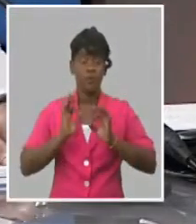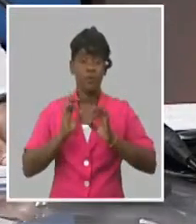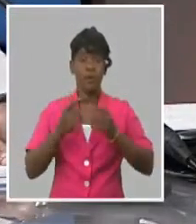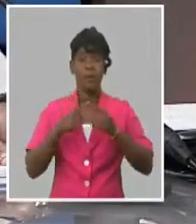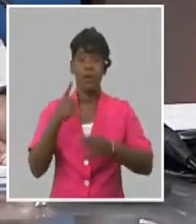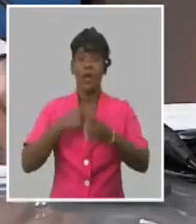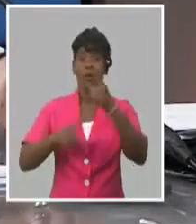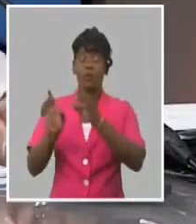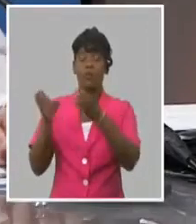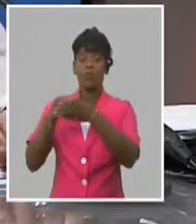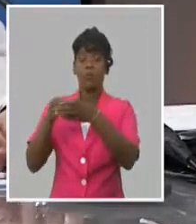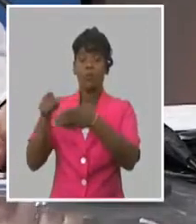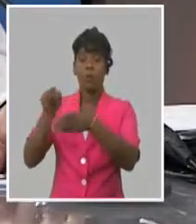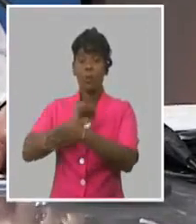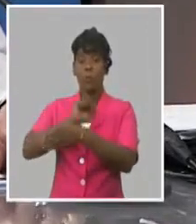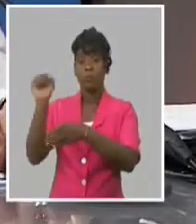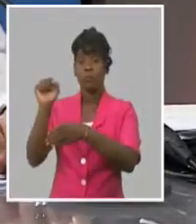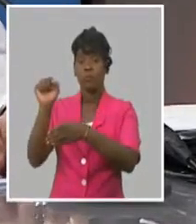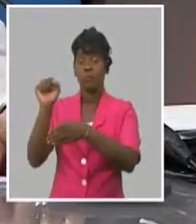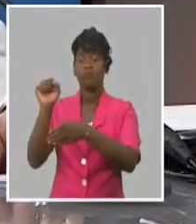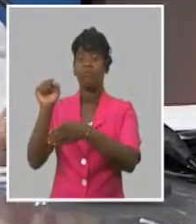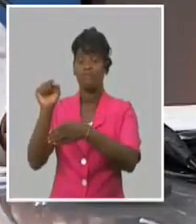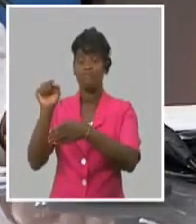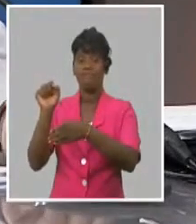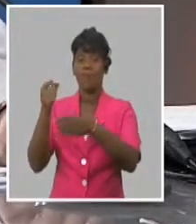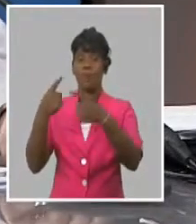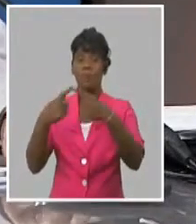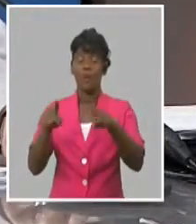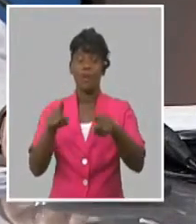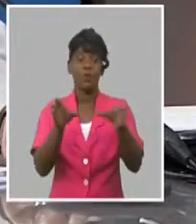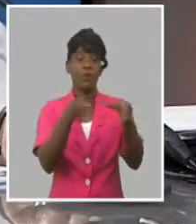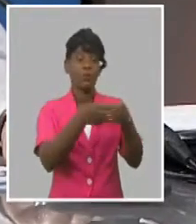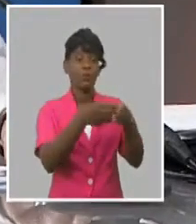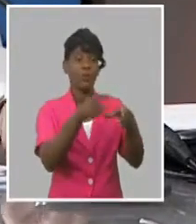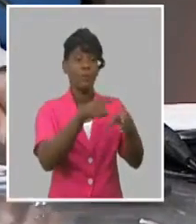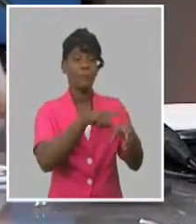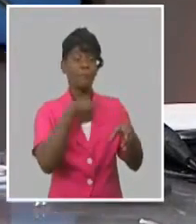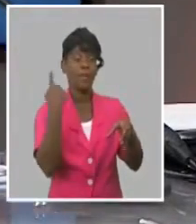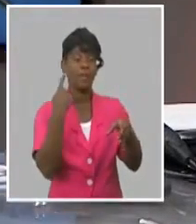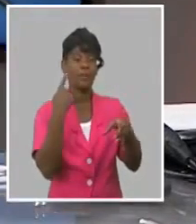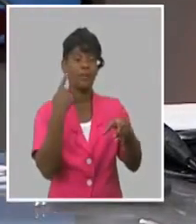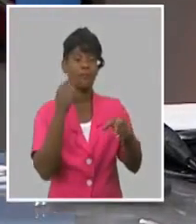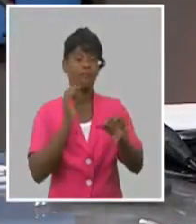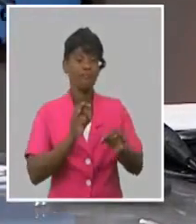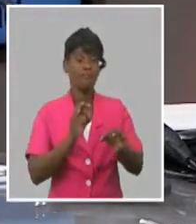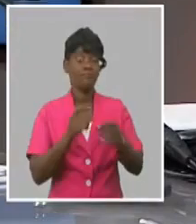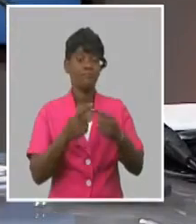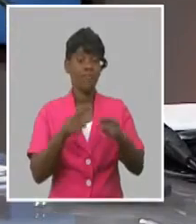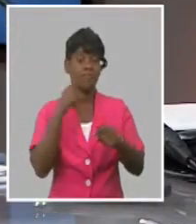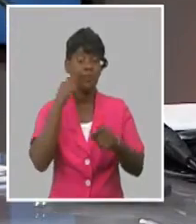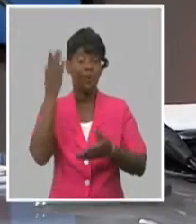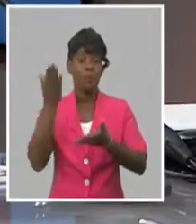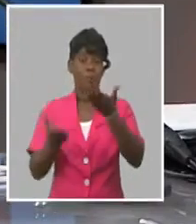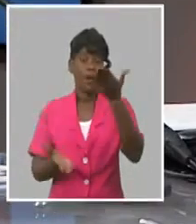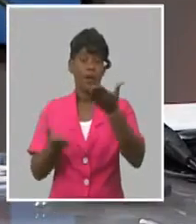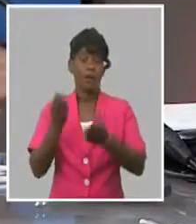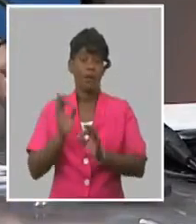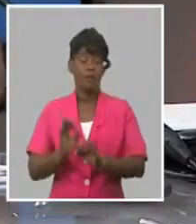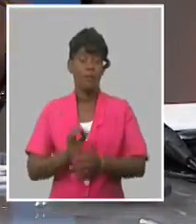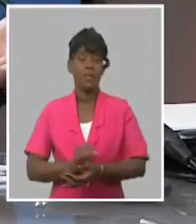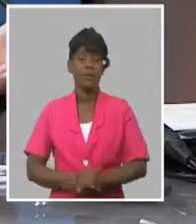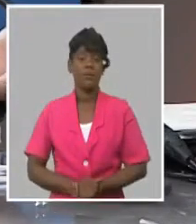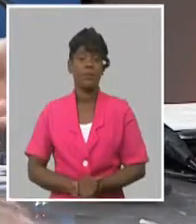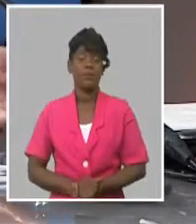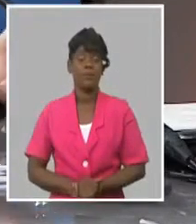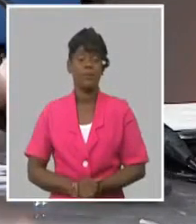cualquiera, y por otro lado puede perjudicar a cualquiera. Fíjate que en este caso,